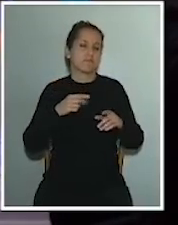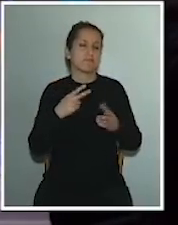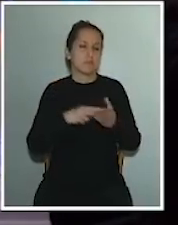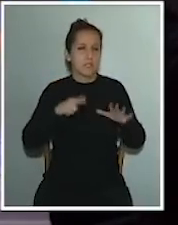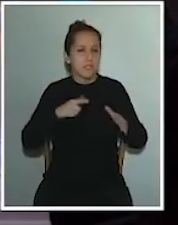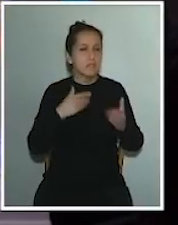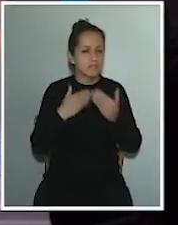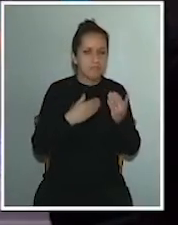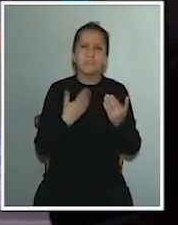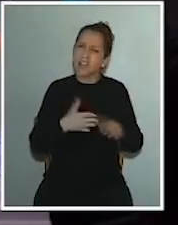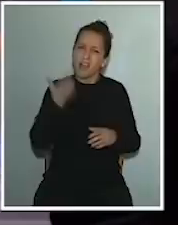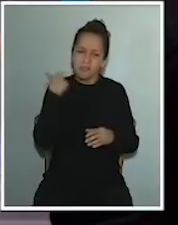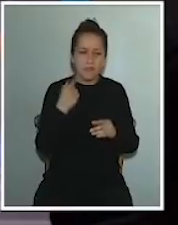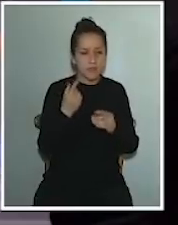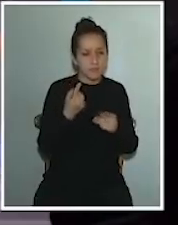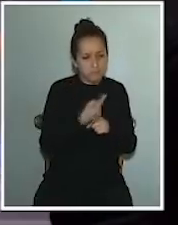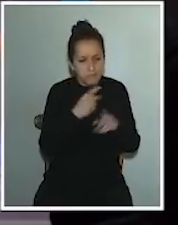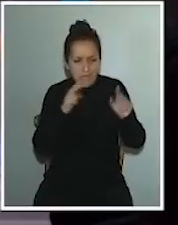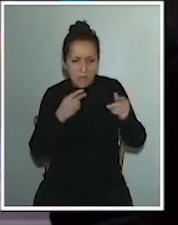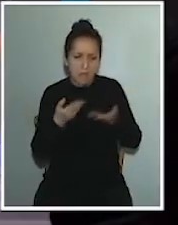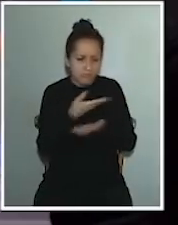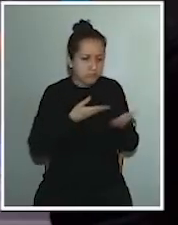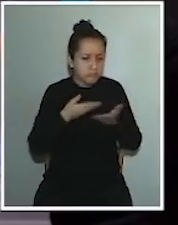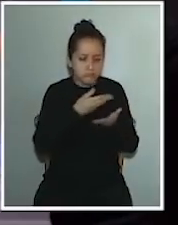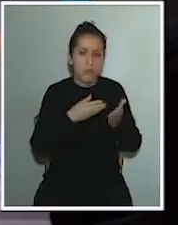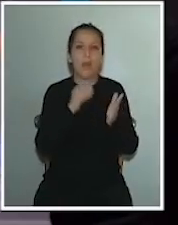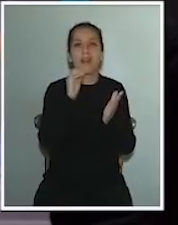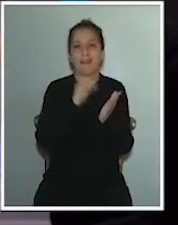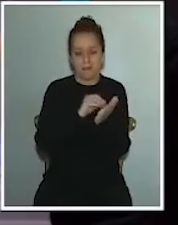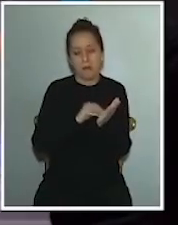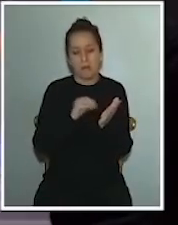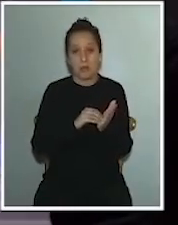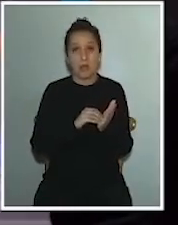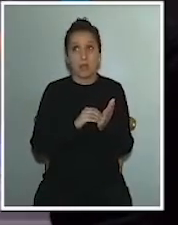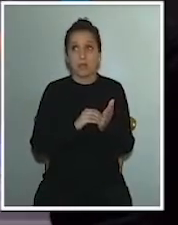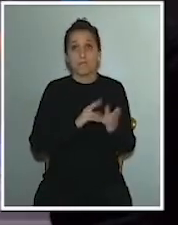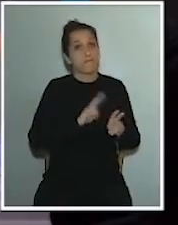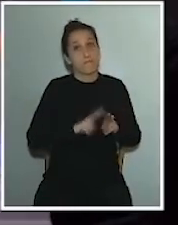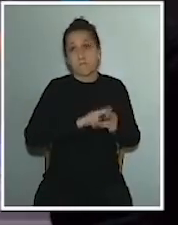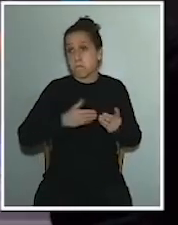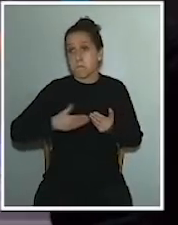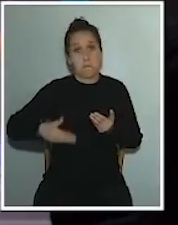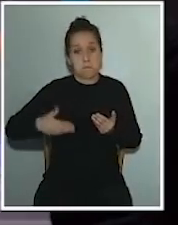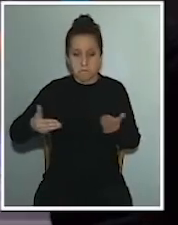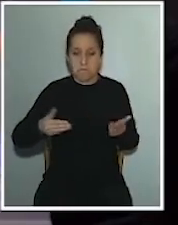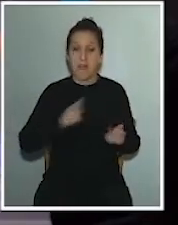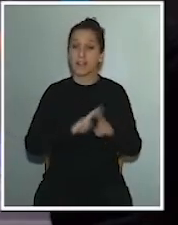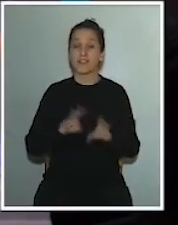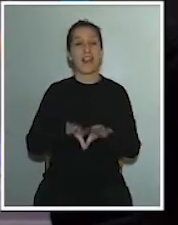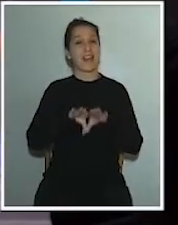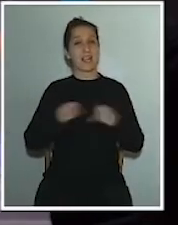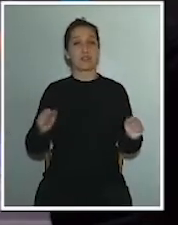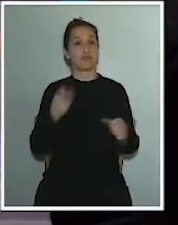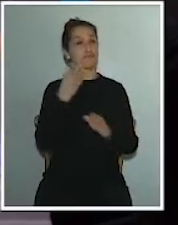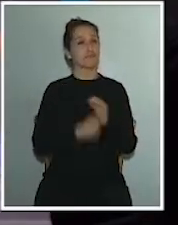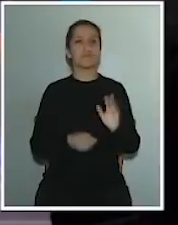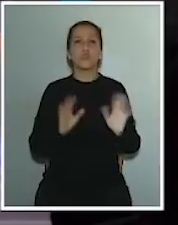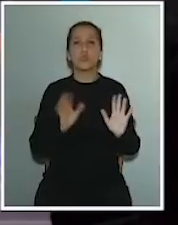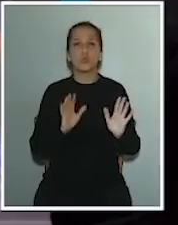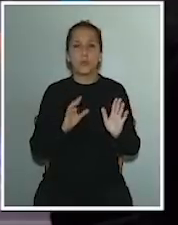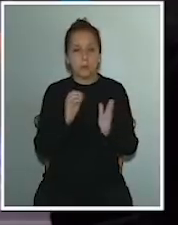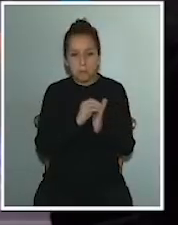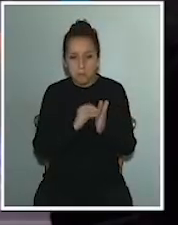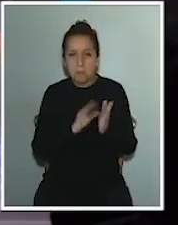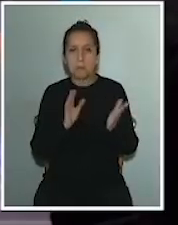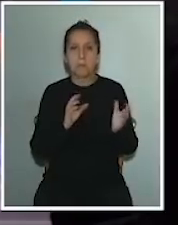y estuvieron en el debate anterior pero no fueron resueltos durante este periodo y tampoco se resolvieron en el período presidencial anterior